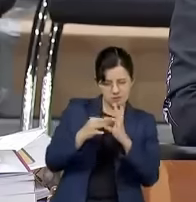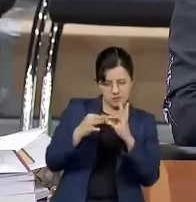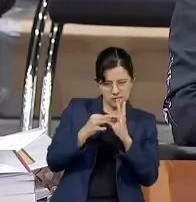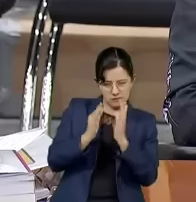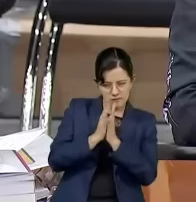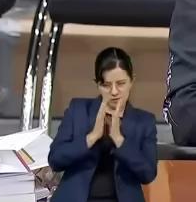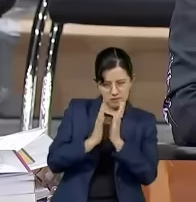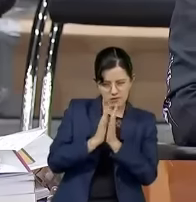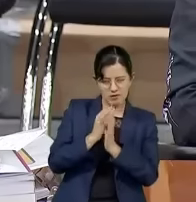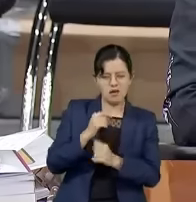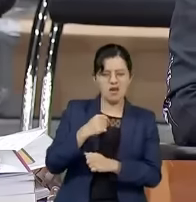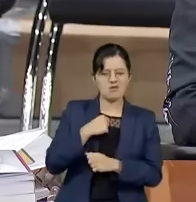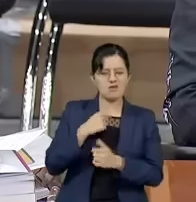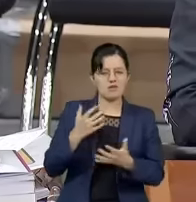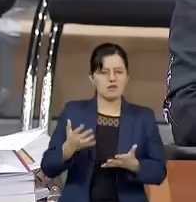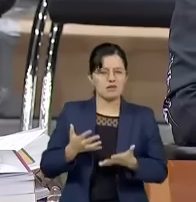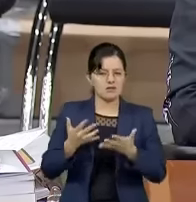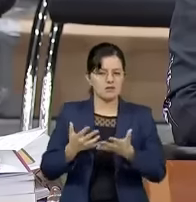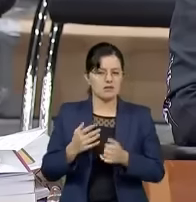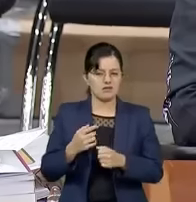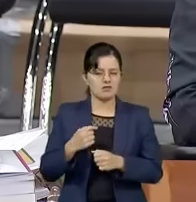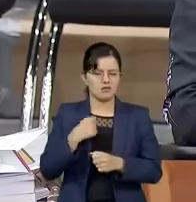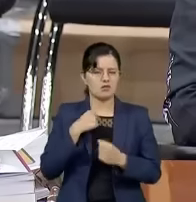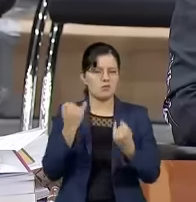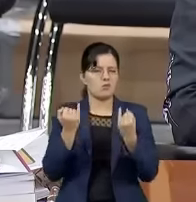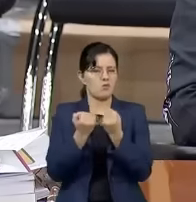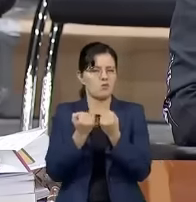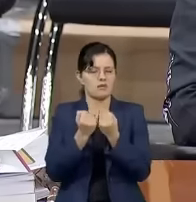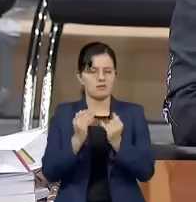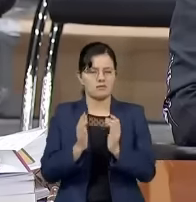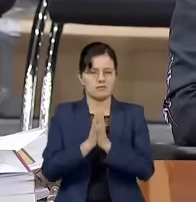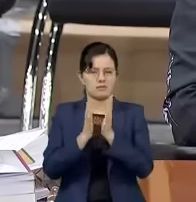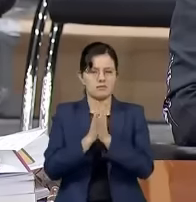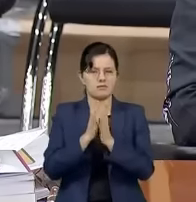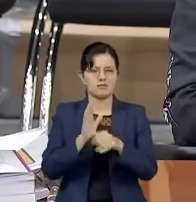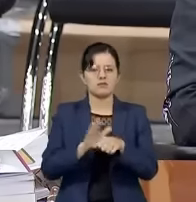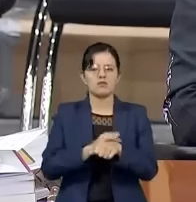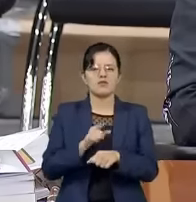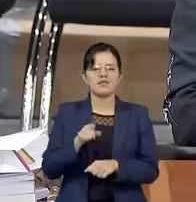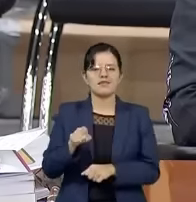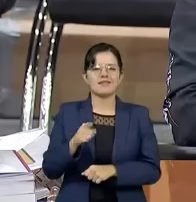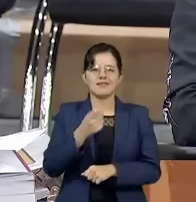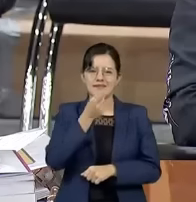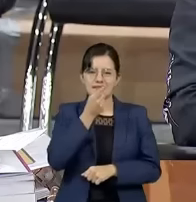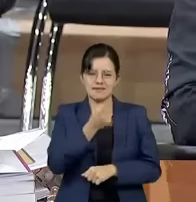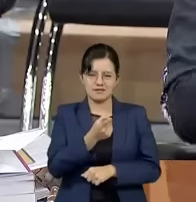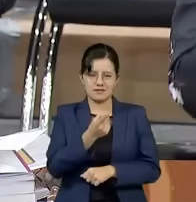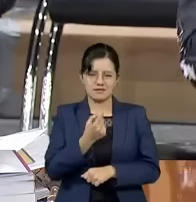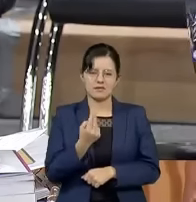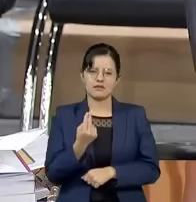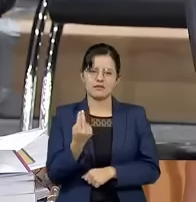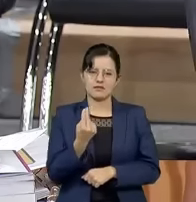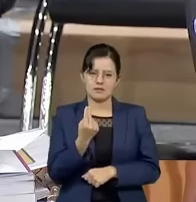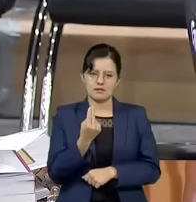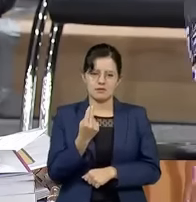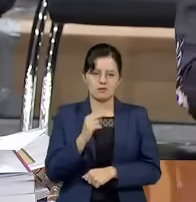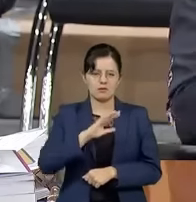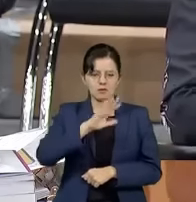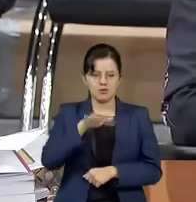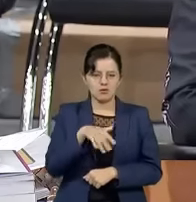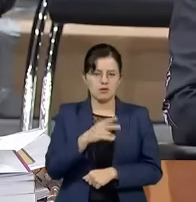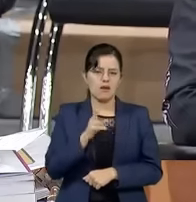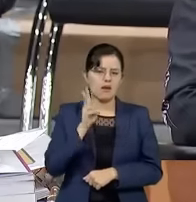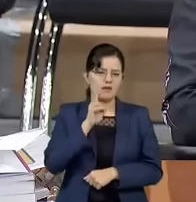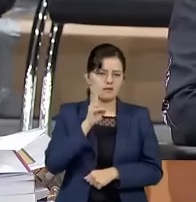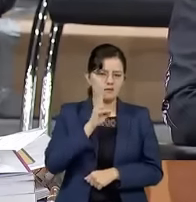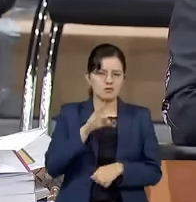creo que aborda la necesidad y lo aborda de manera correcta como ya algunos más lo han hecho de que debemos de buscar perfec sistema